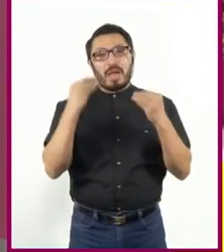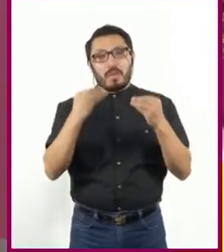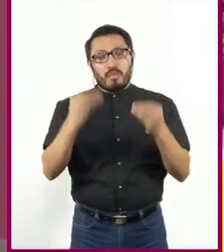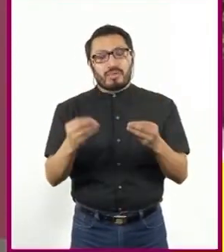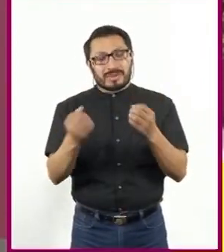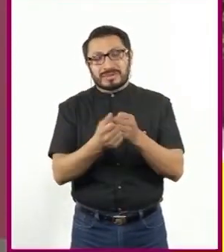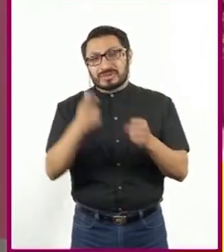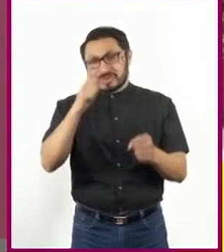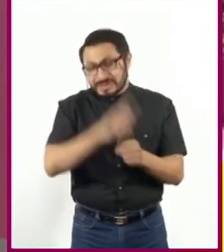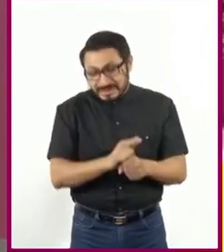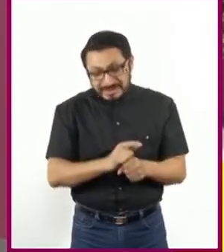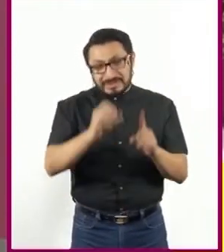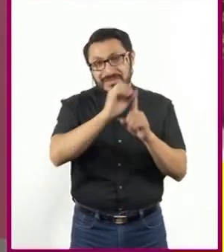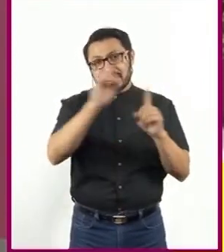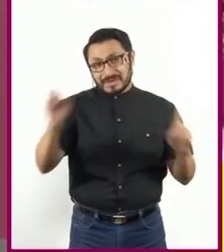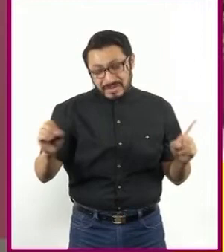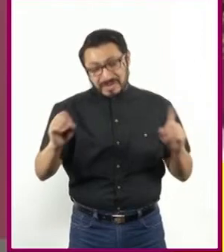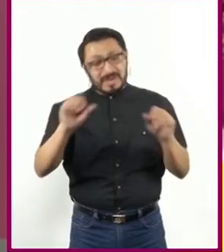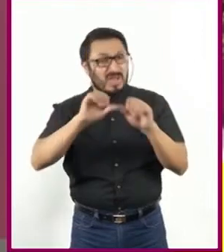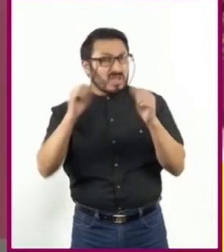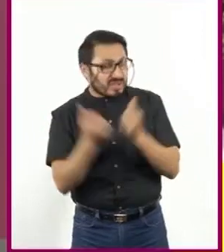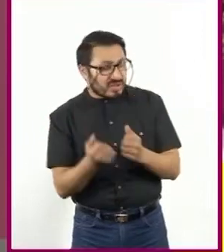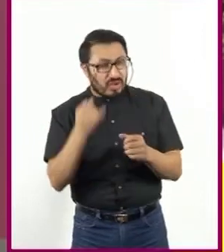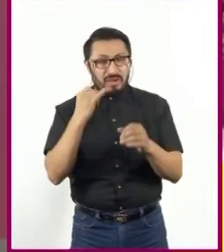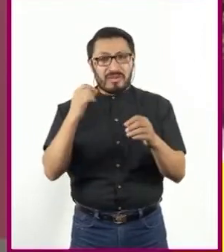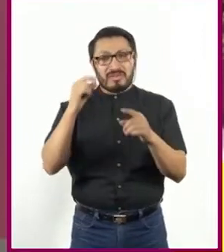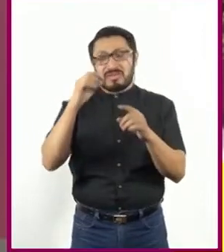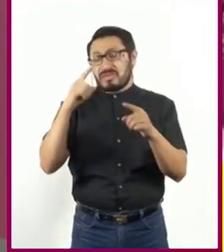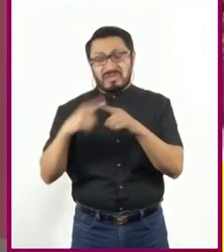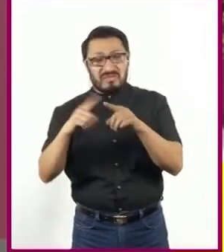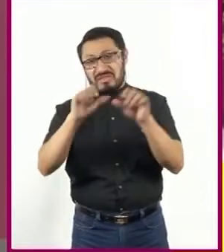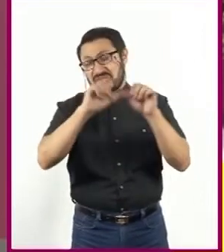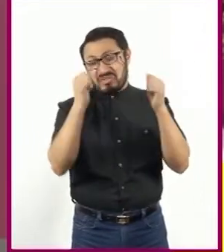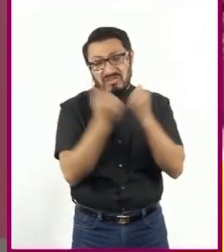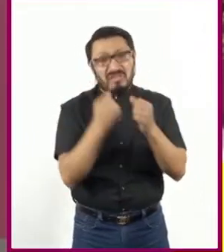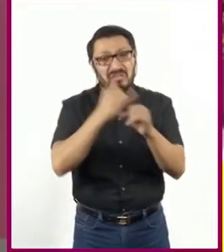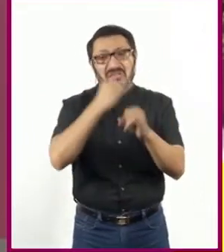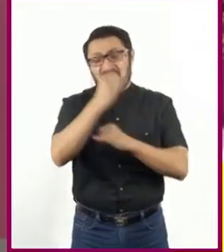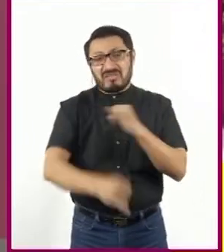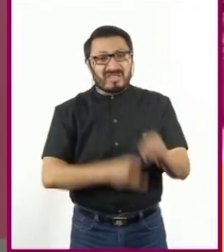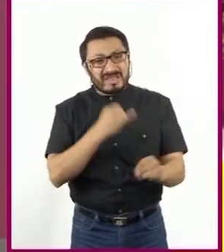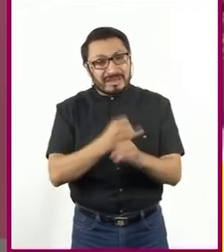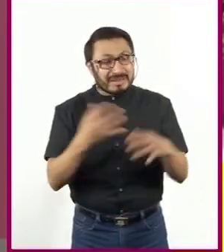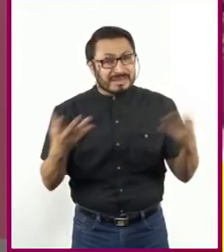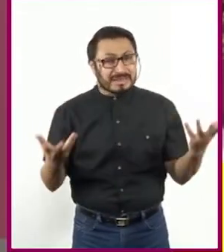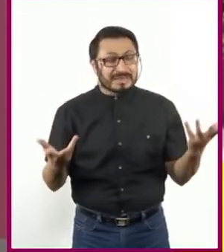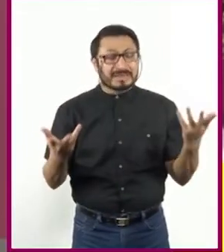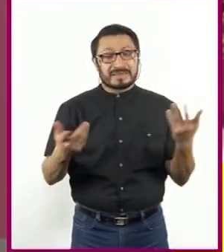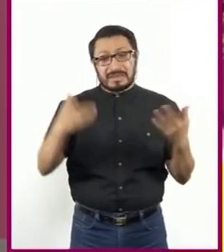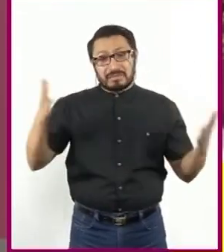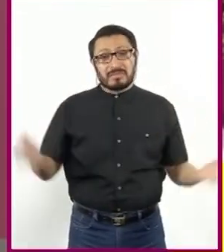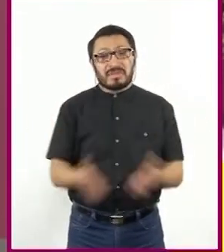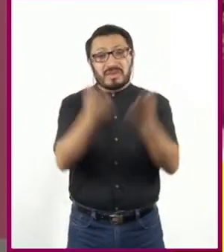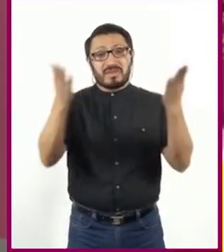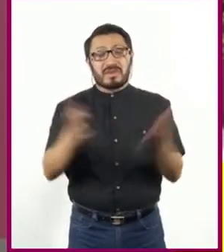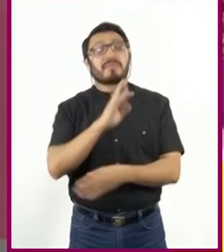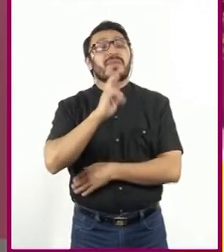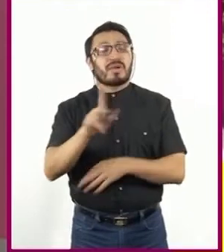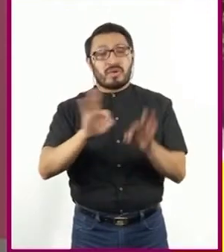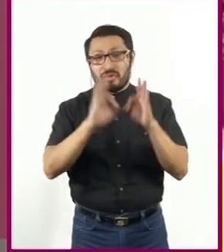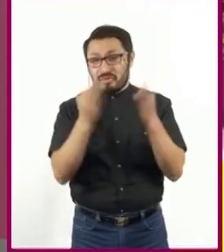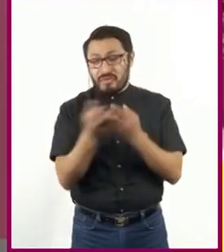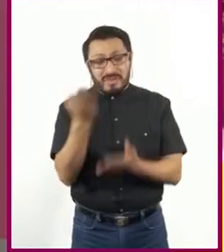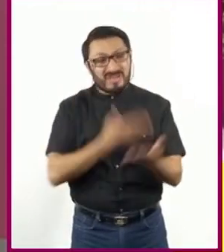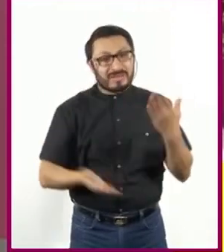de organismos internacionales que promueven mejores formas de convivencia. En muchas partes del mundo, la